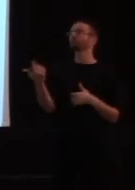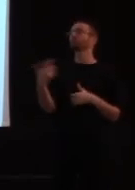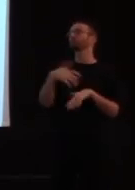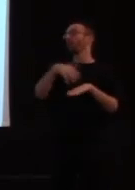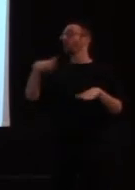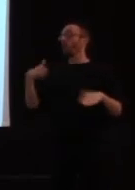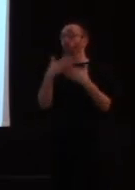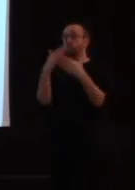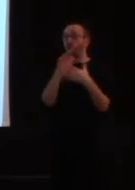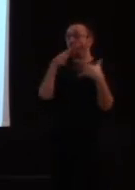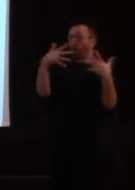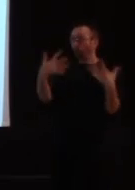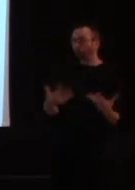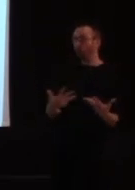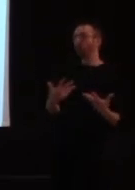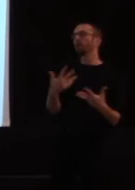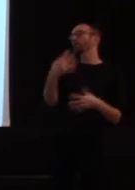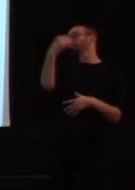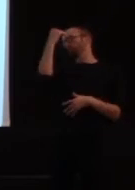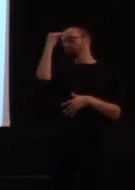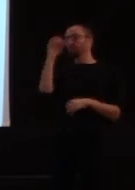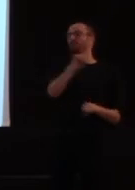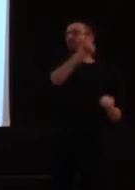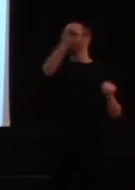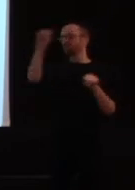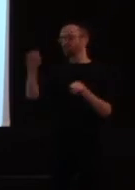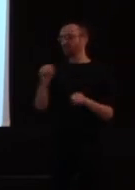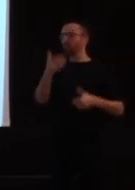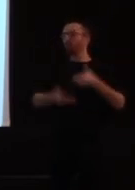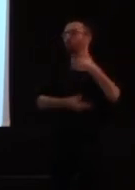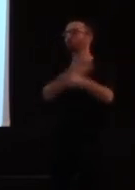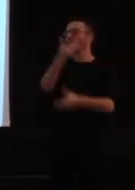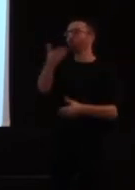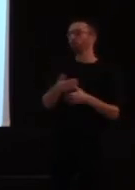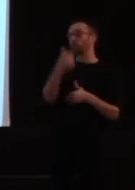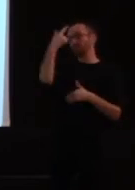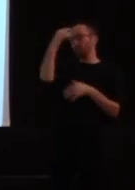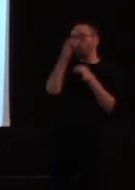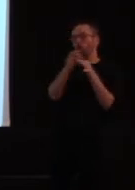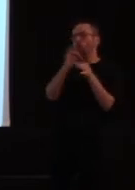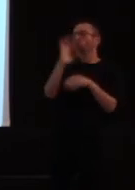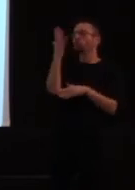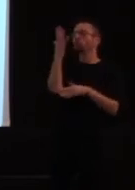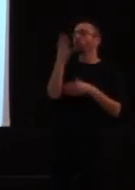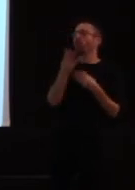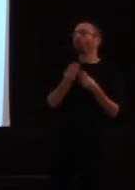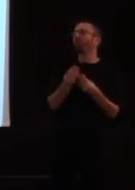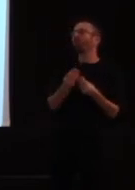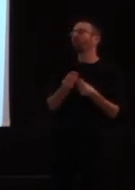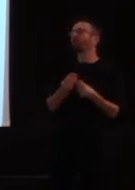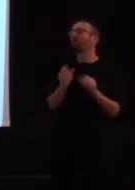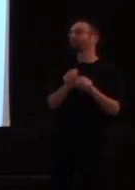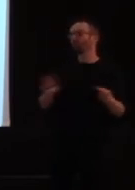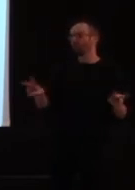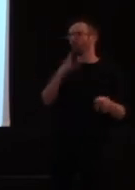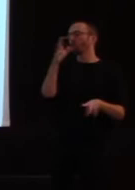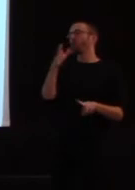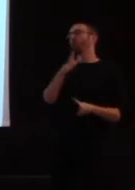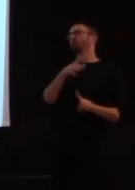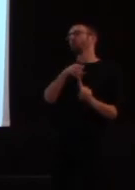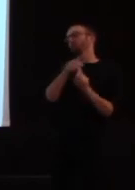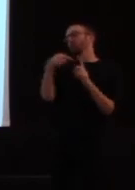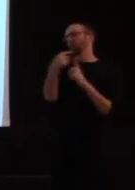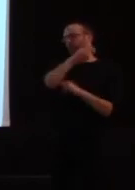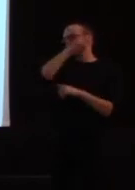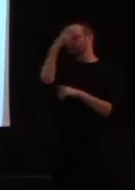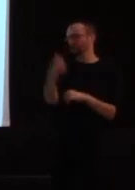estudios actuales se inclinan a defender que el proceso de deterioro de algunas neuronas depende de muchos factores, entre los cuales el envejecimiento y